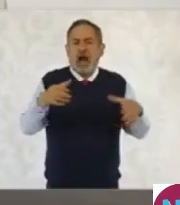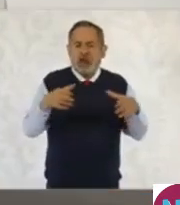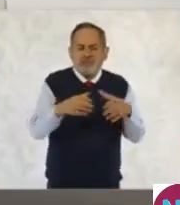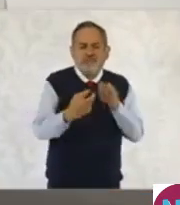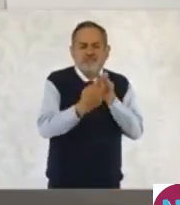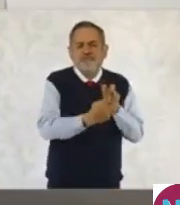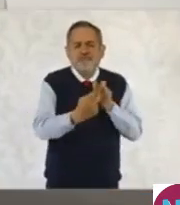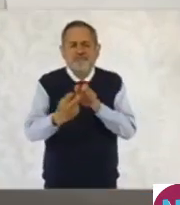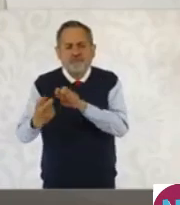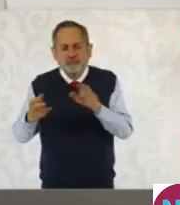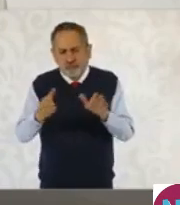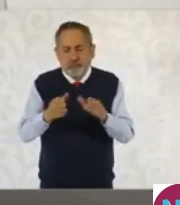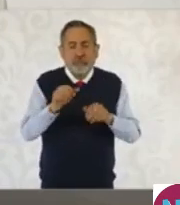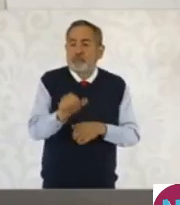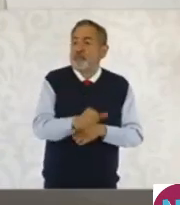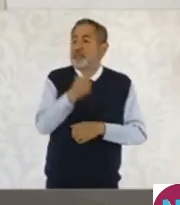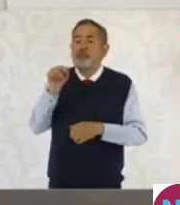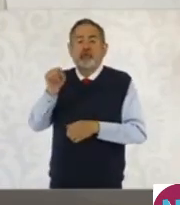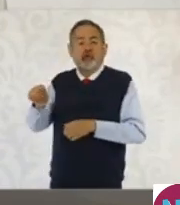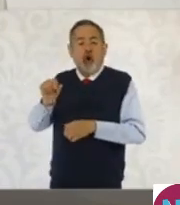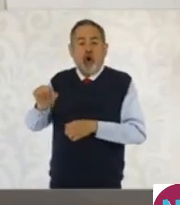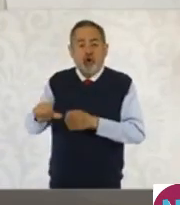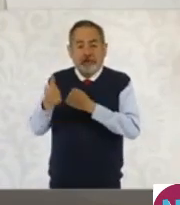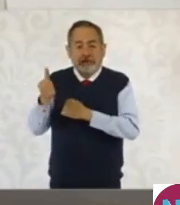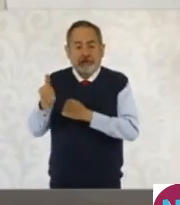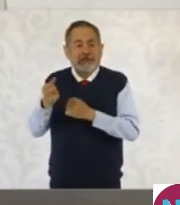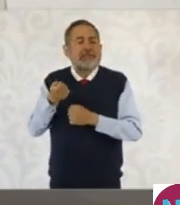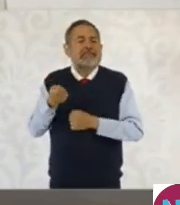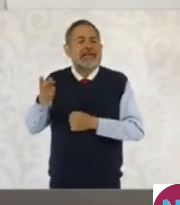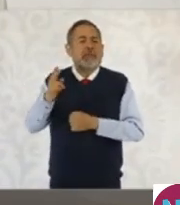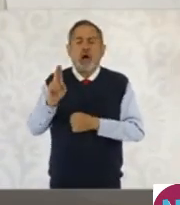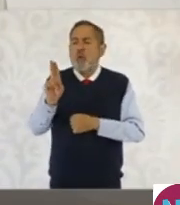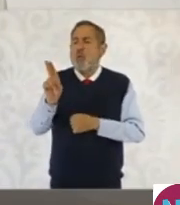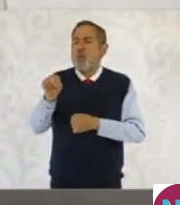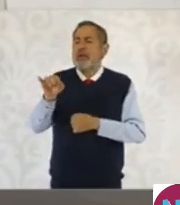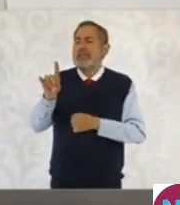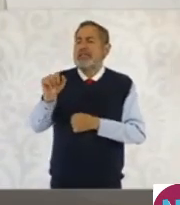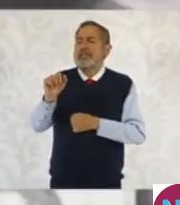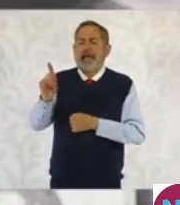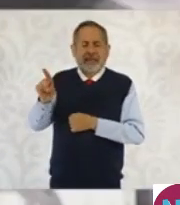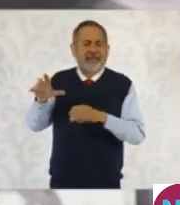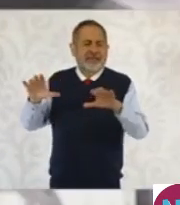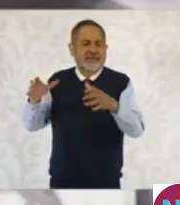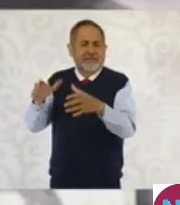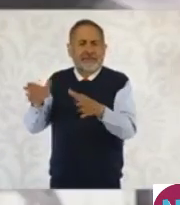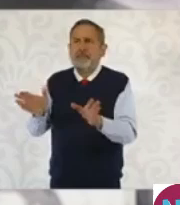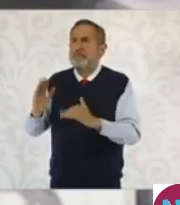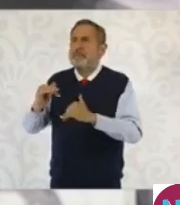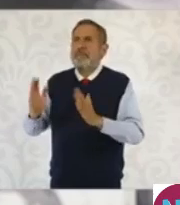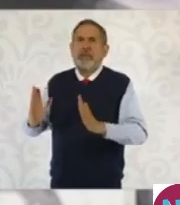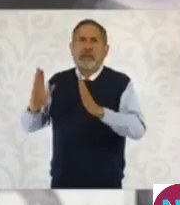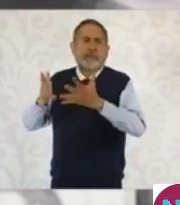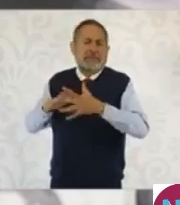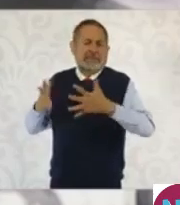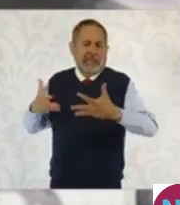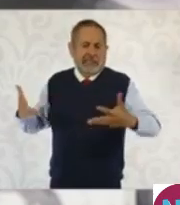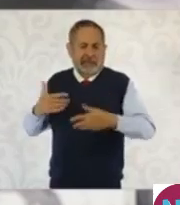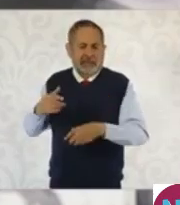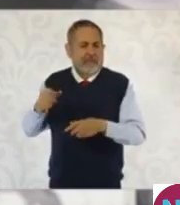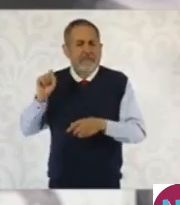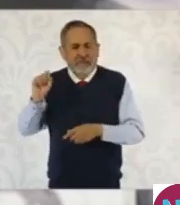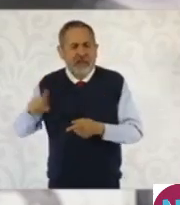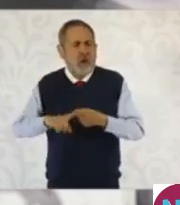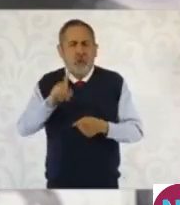2019 y 2024 y 11 unidades de medicina familiar que entran en operación este año. Lo mismo en Aguascalientes,